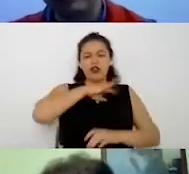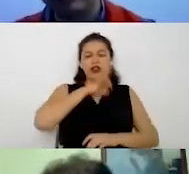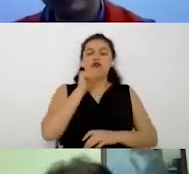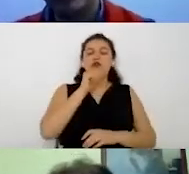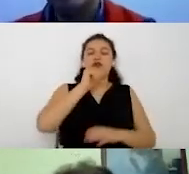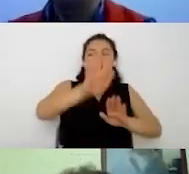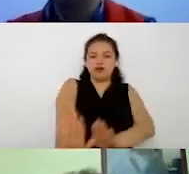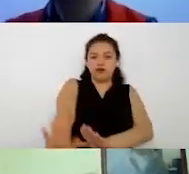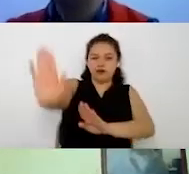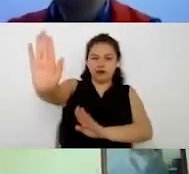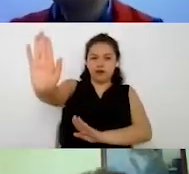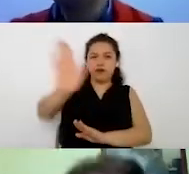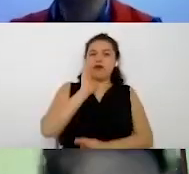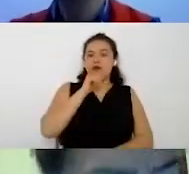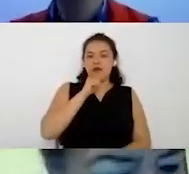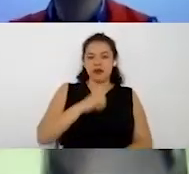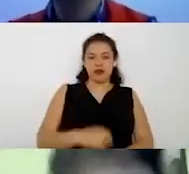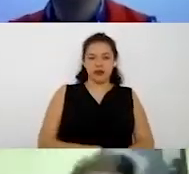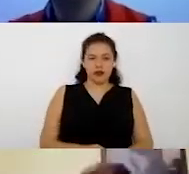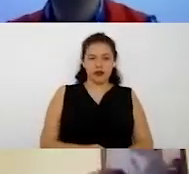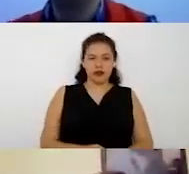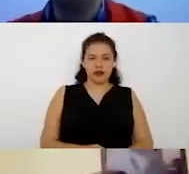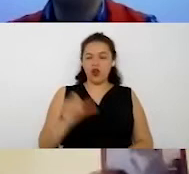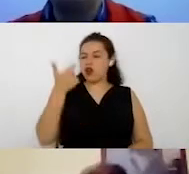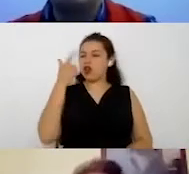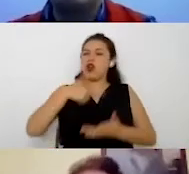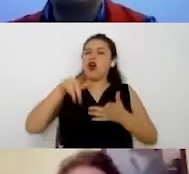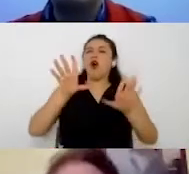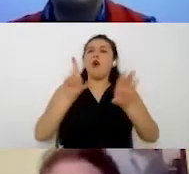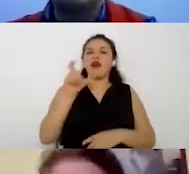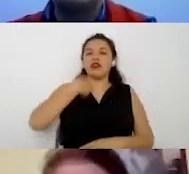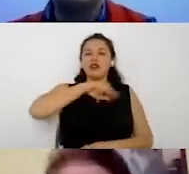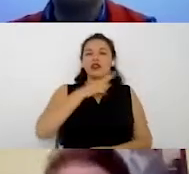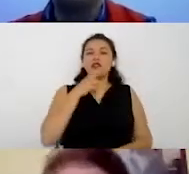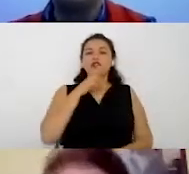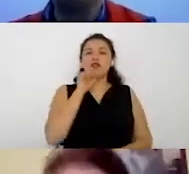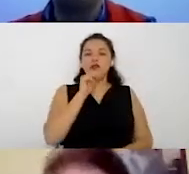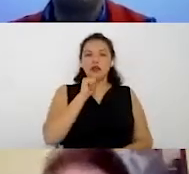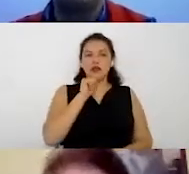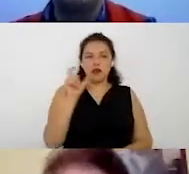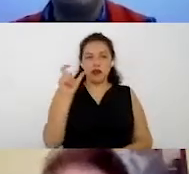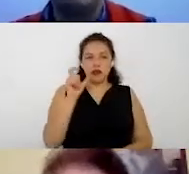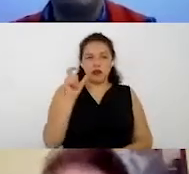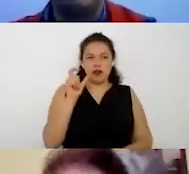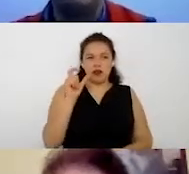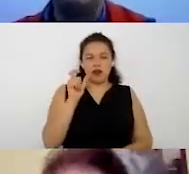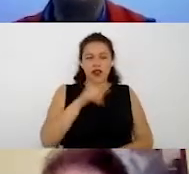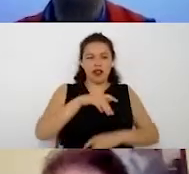extremidad. ¿En qué caso tampoco podríamos aplicar una contención de presión